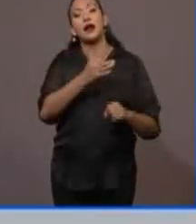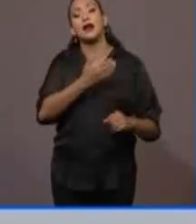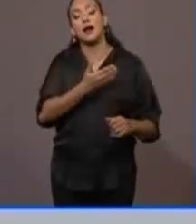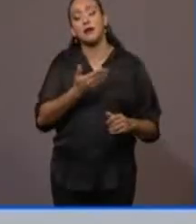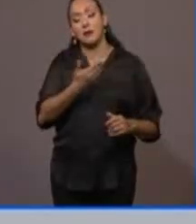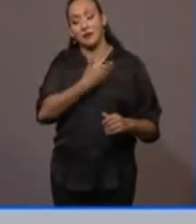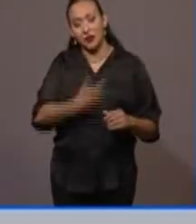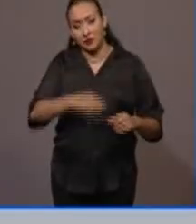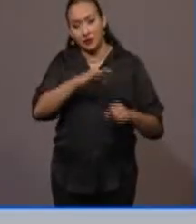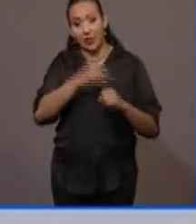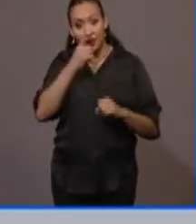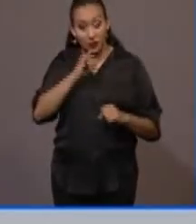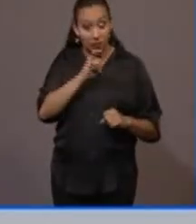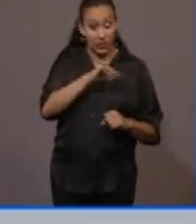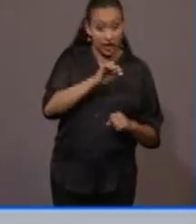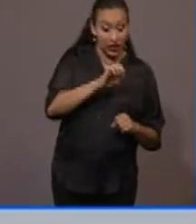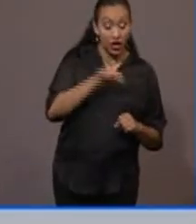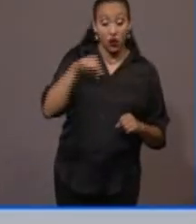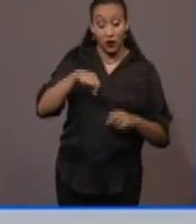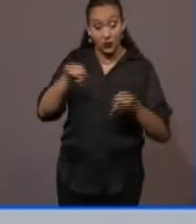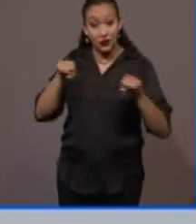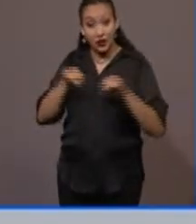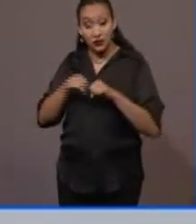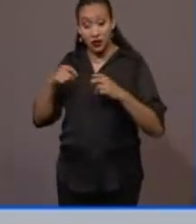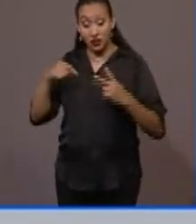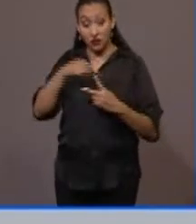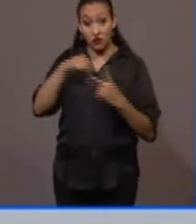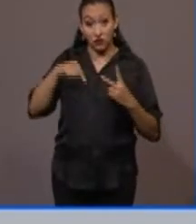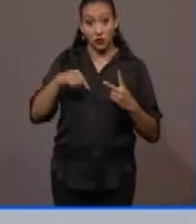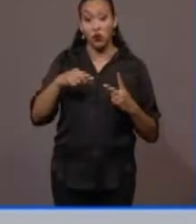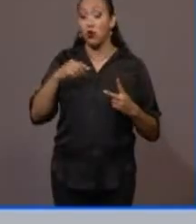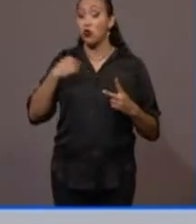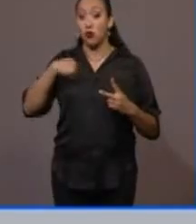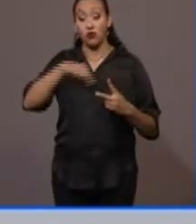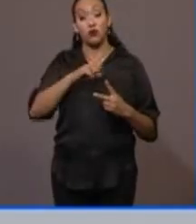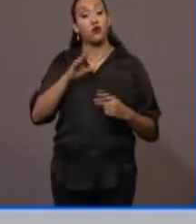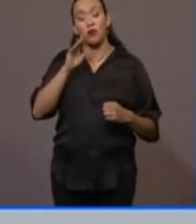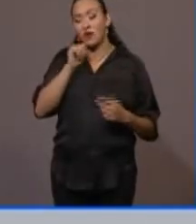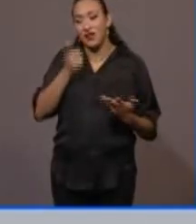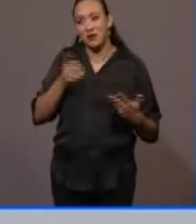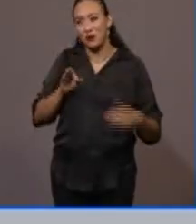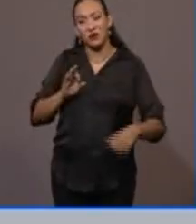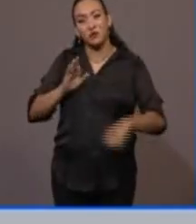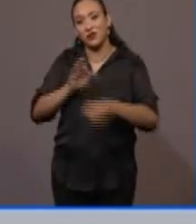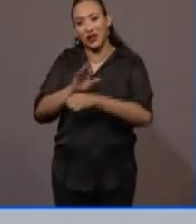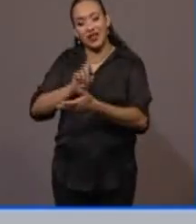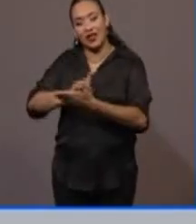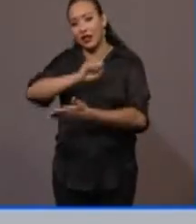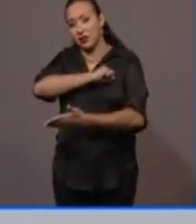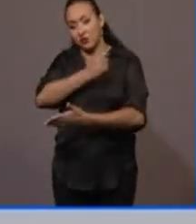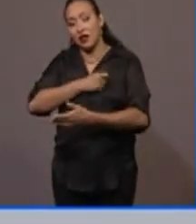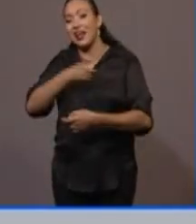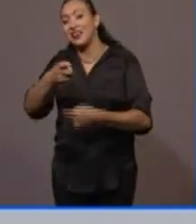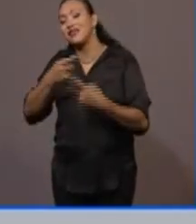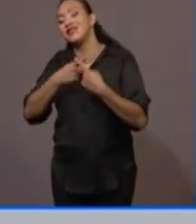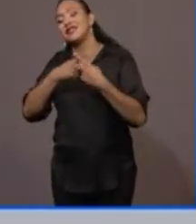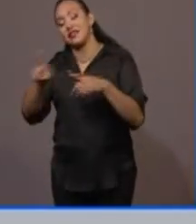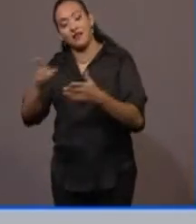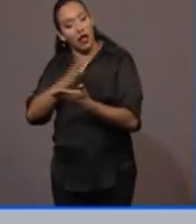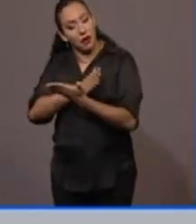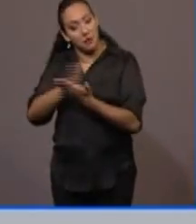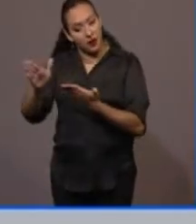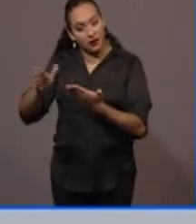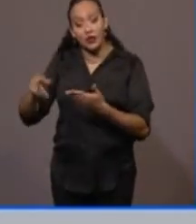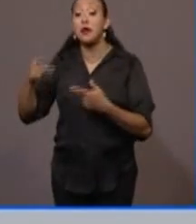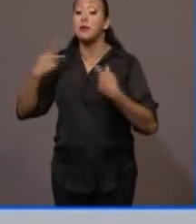sostenido que ni el INE ni esta sala regional tenemos competencia ni facultades para proteger el derecho a la salud de las personas que acuden